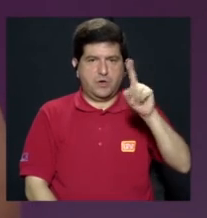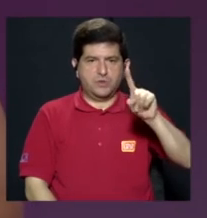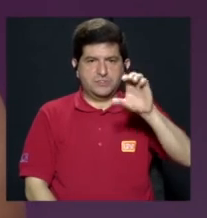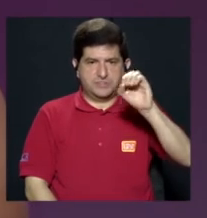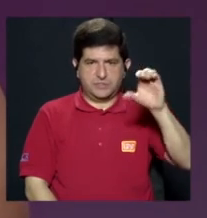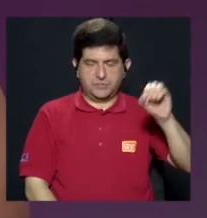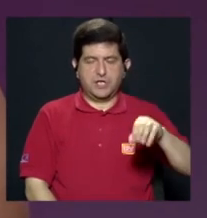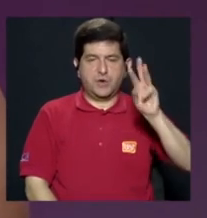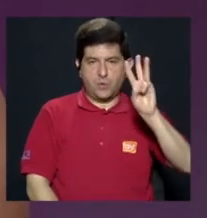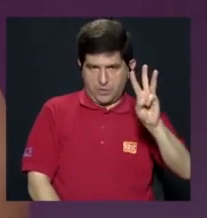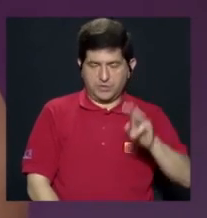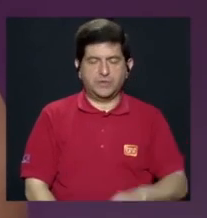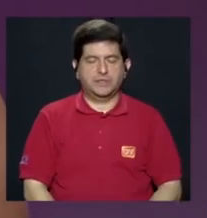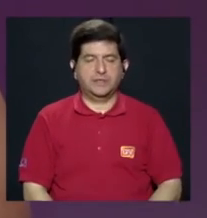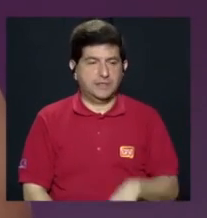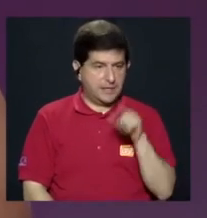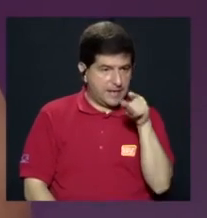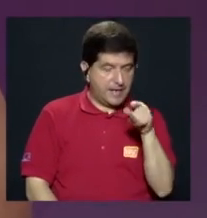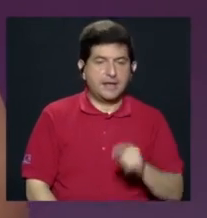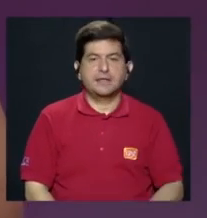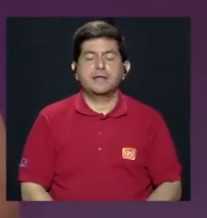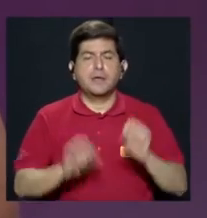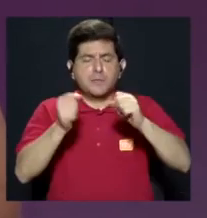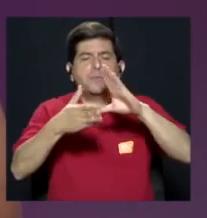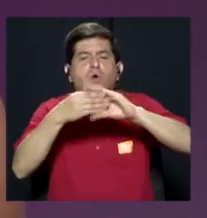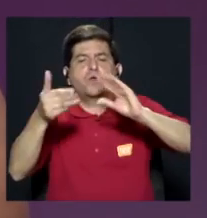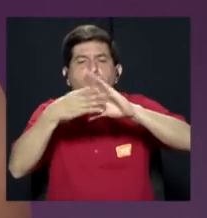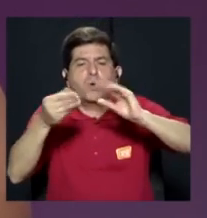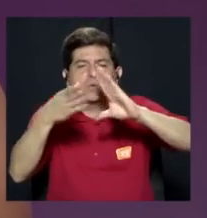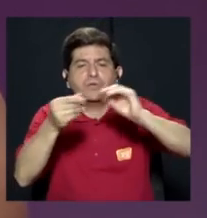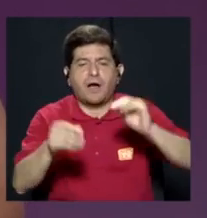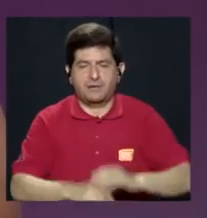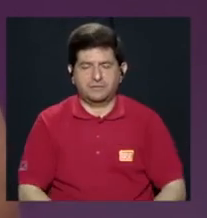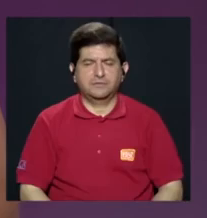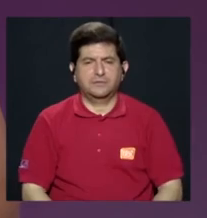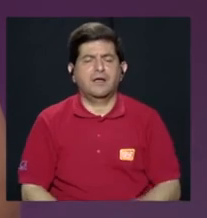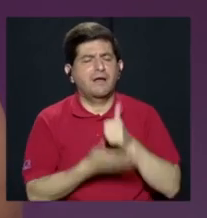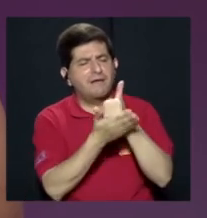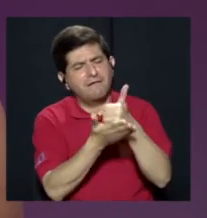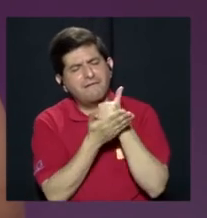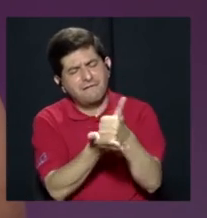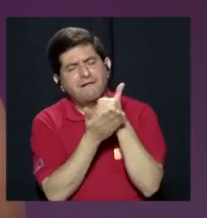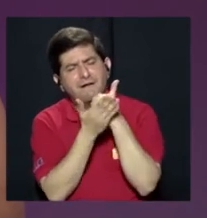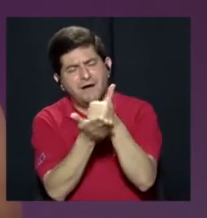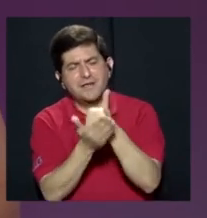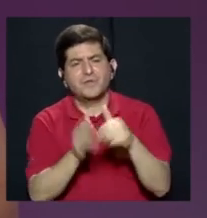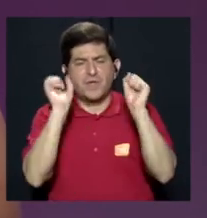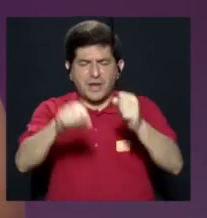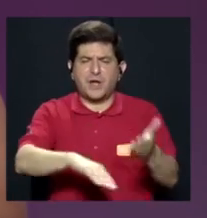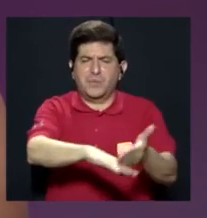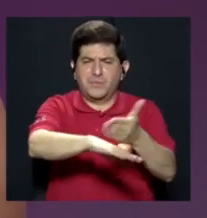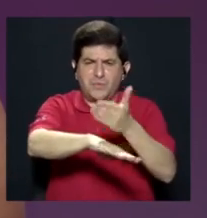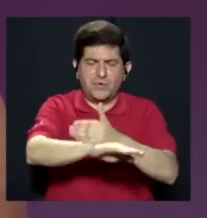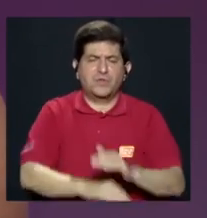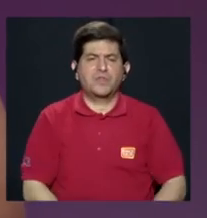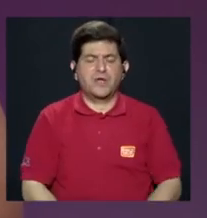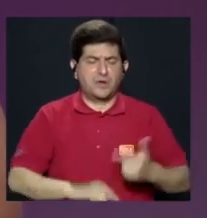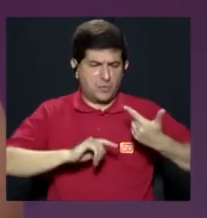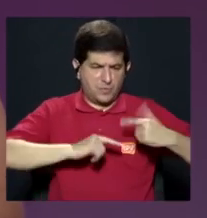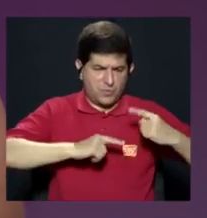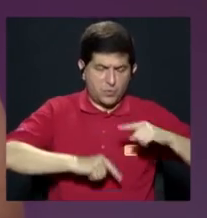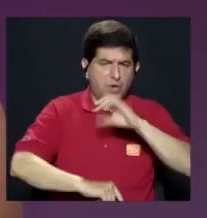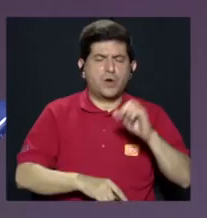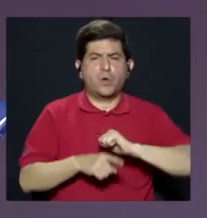8839-1100 con Gwendoly para que nos cuenten y ayudarlas a salir adelante, sea duelo o mala